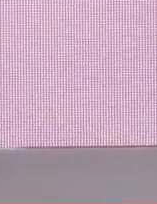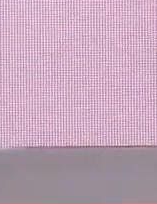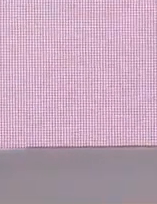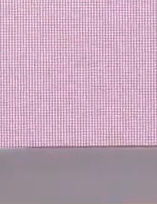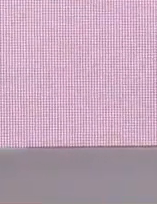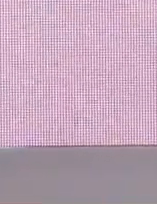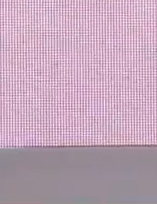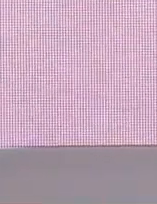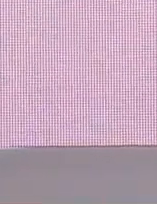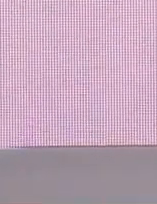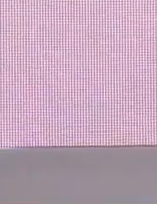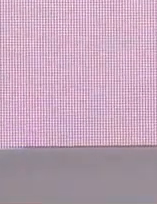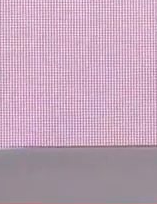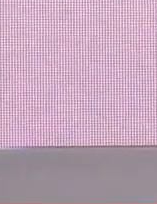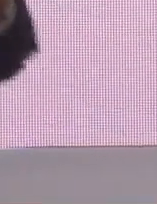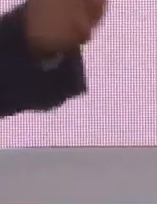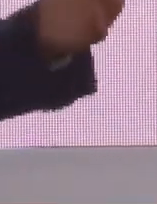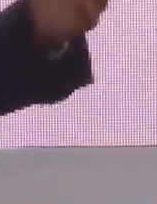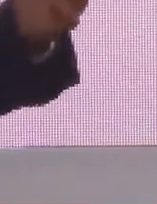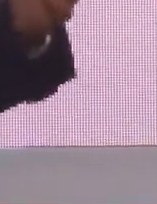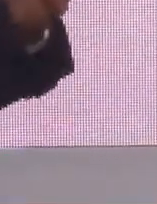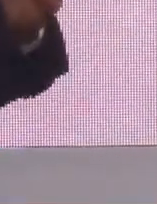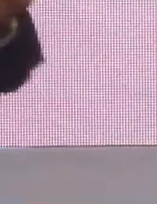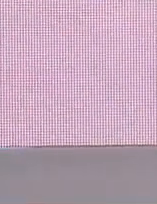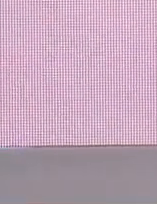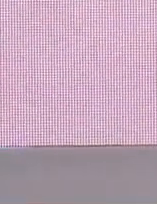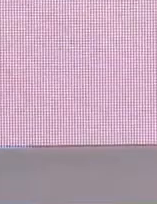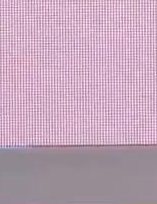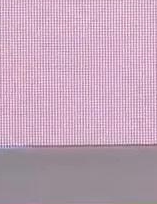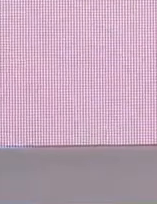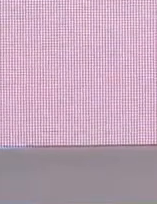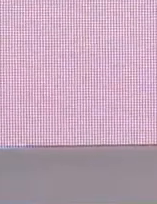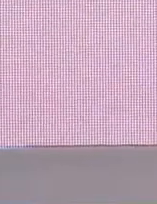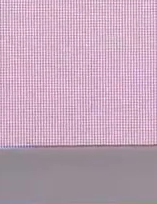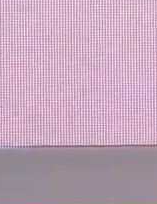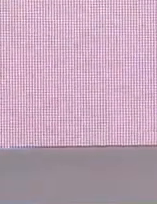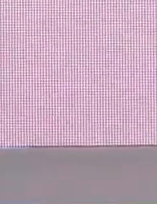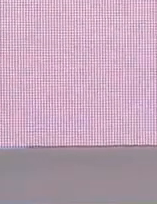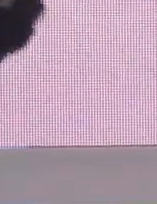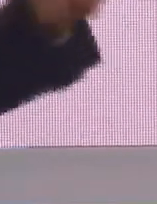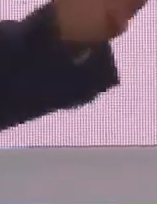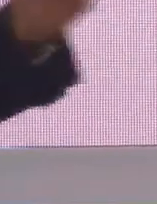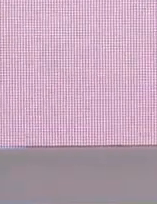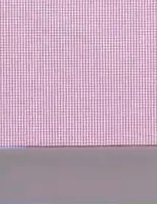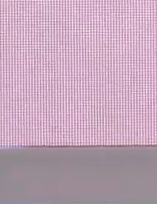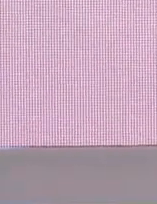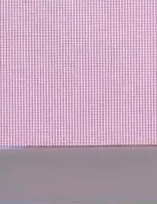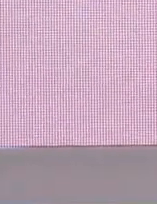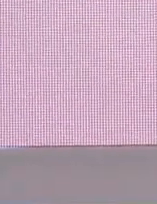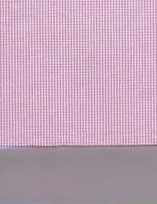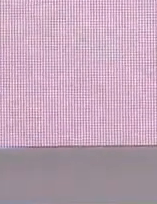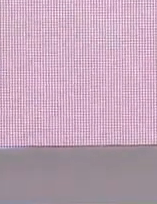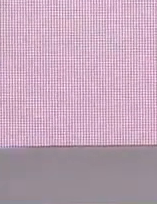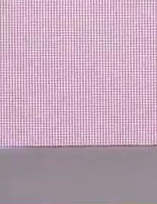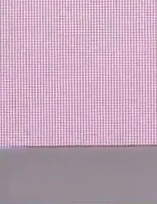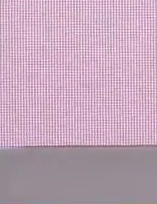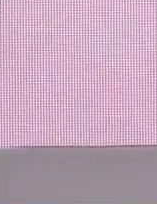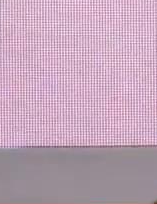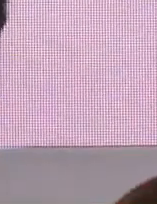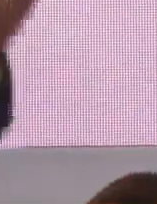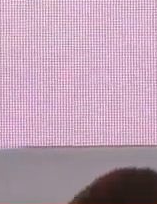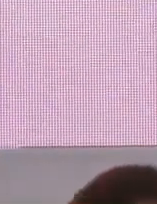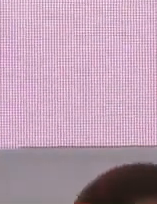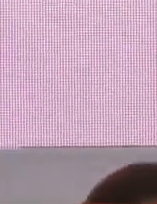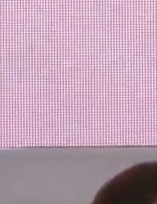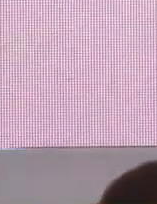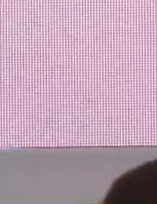las comunidades y no a través de la distancia? De la distancia que no se resuelve, de la distancia que